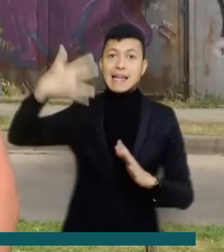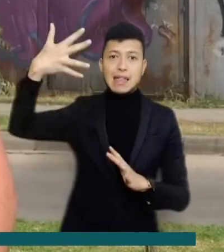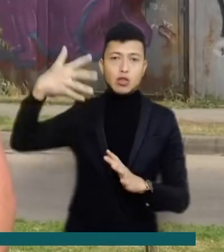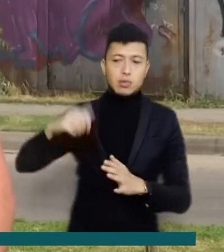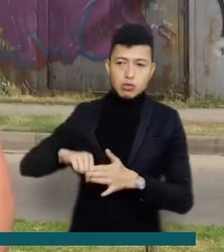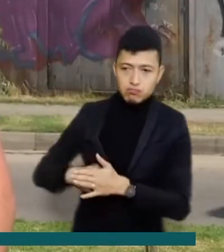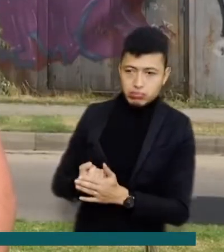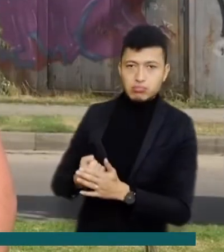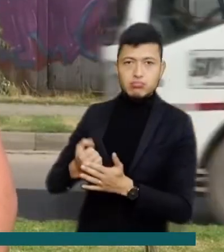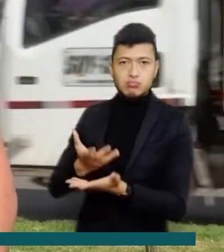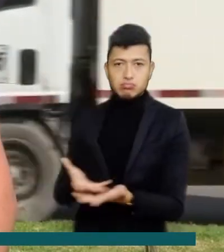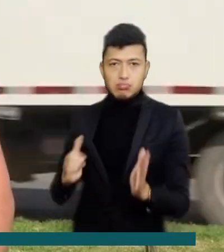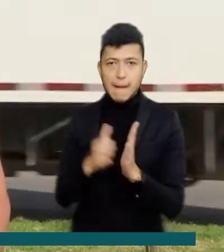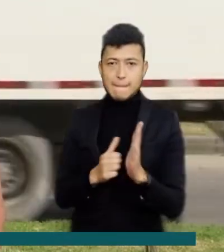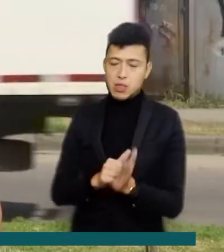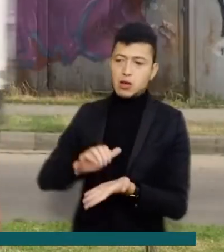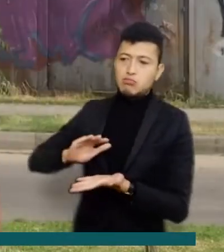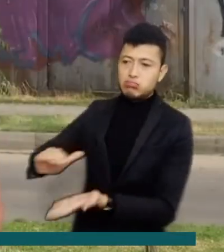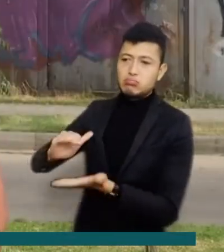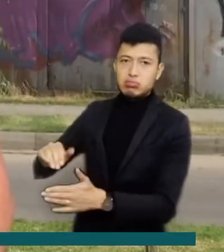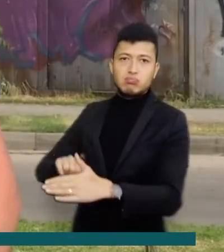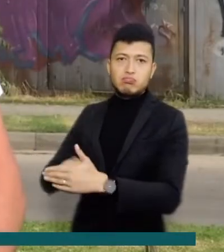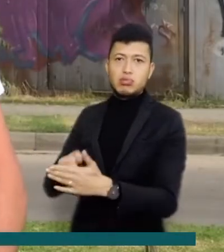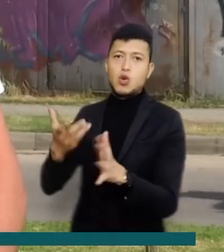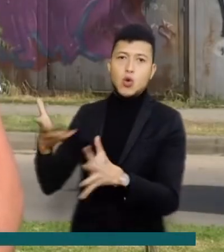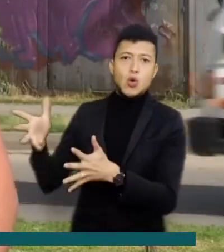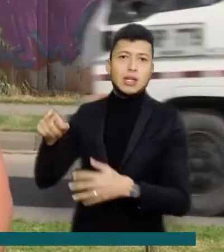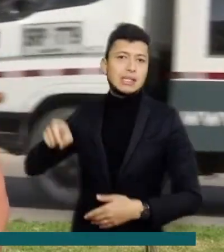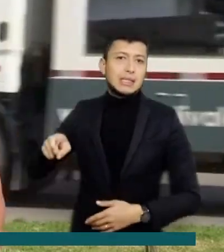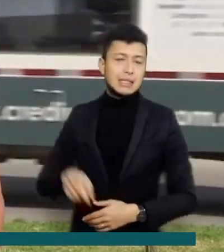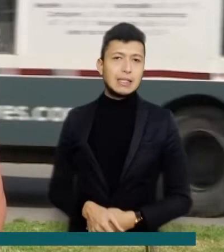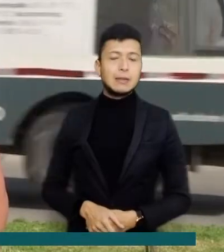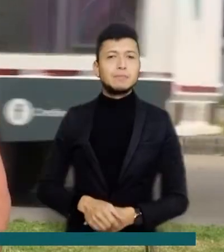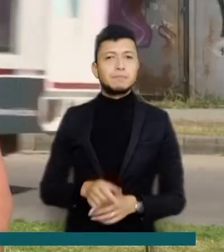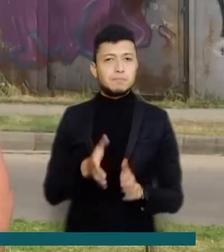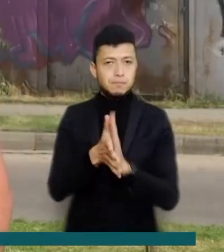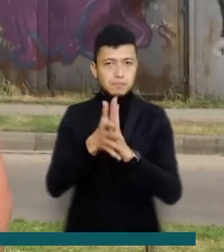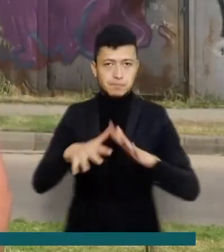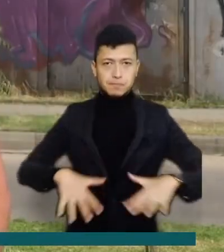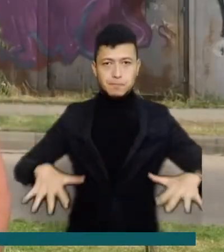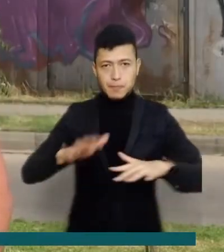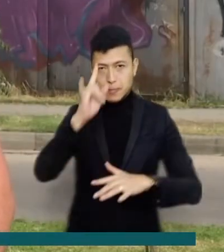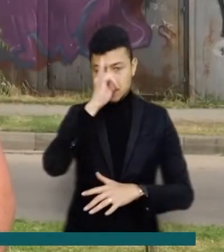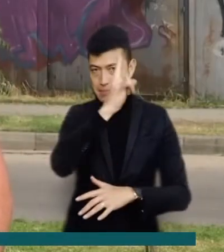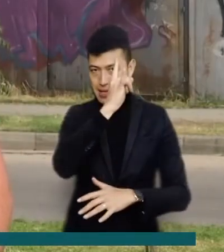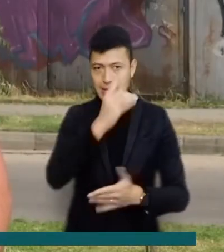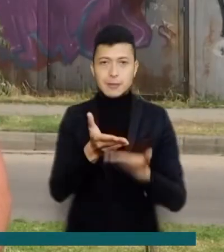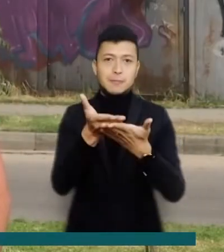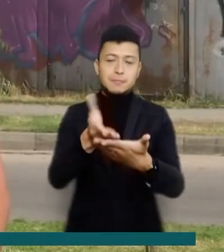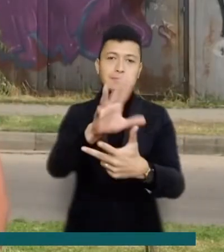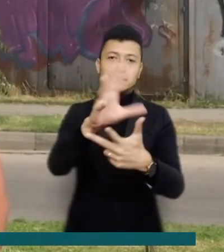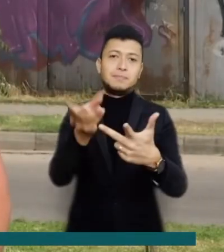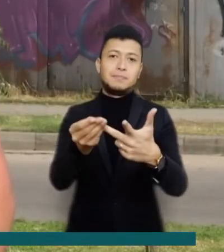el almacenamiento de equipos que necesitan ventilación. Desde Madrid, Cundinamarca, Edixon Ruiz, Enlace 13.